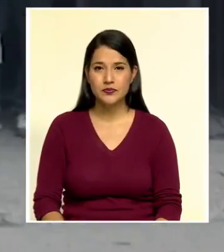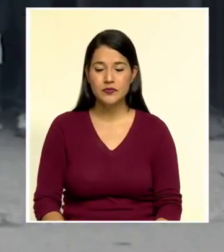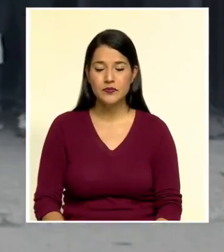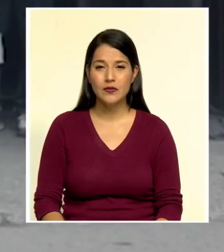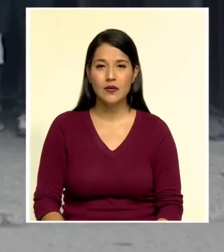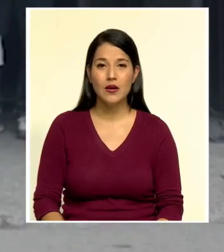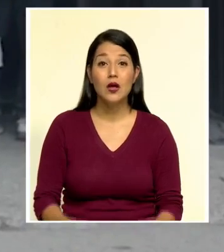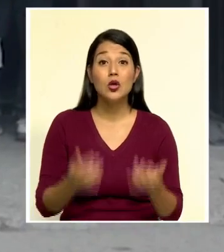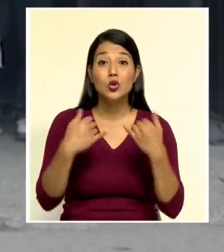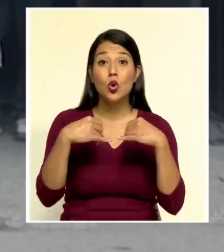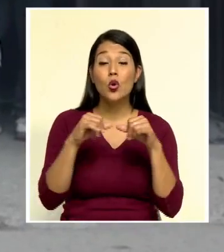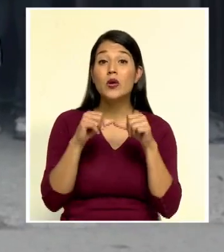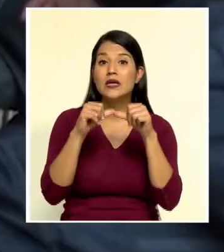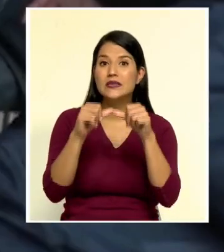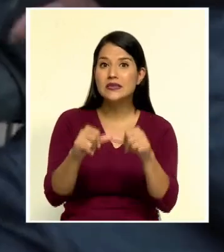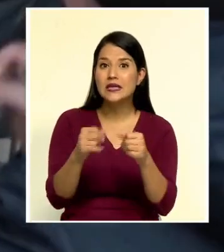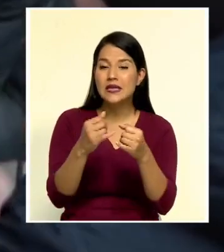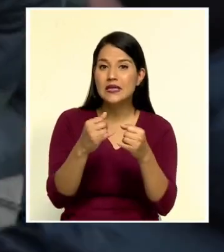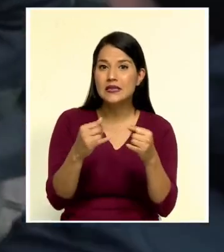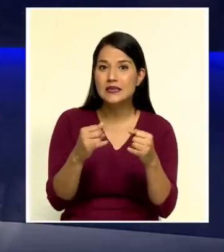obstante, sigue sin ser una opción.